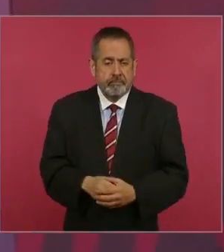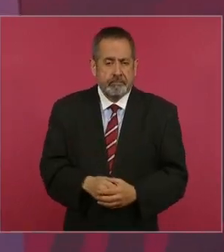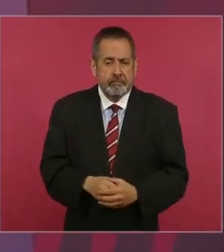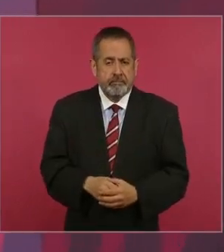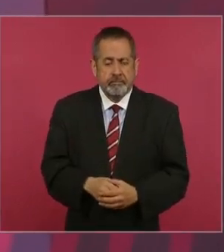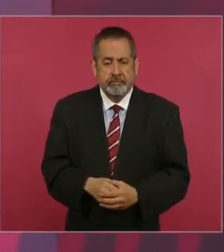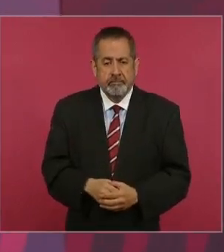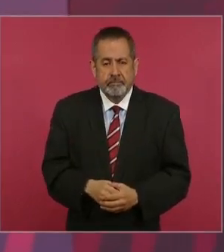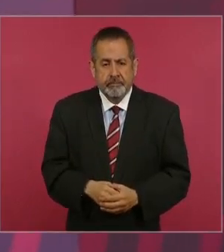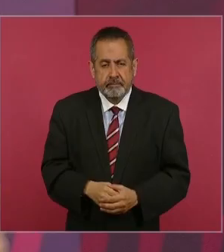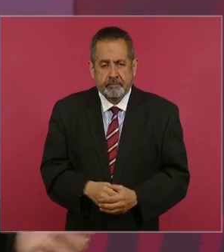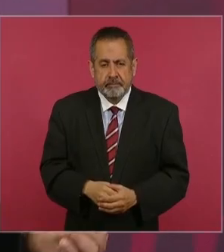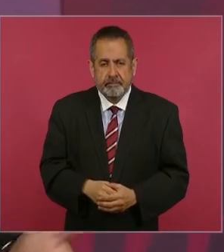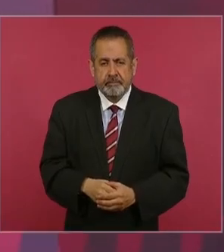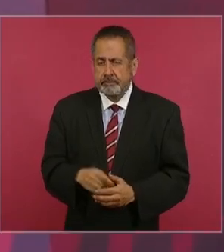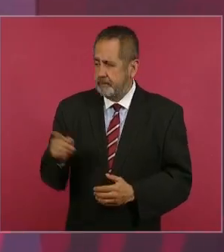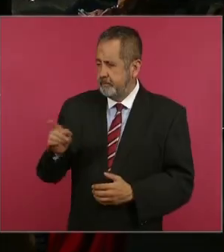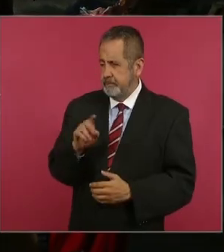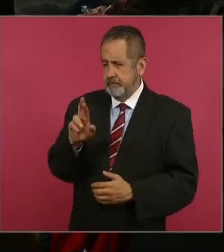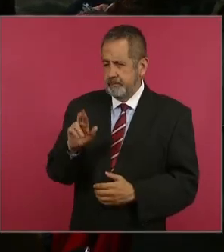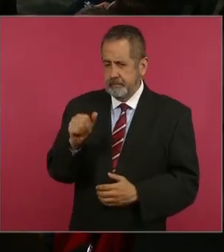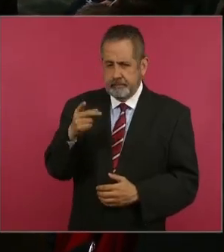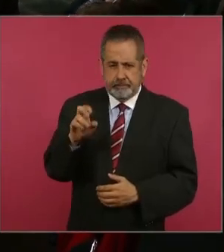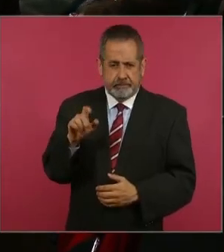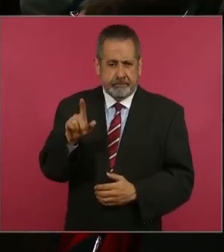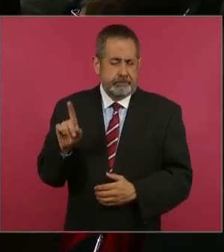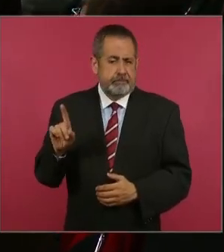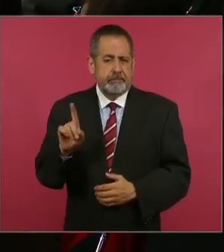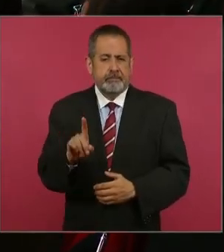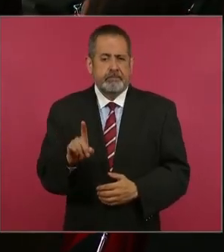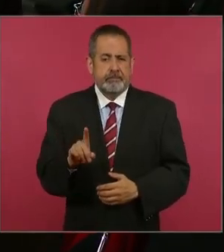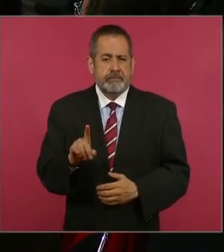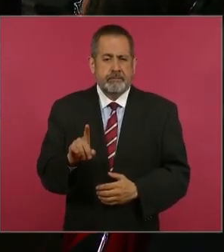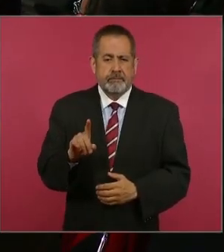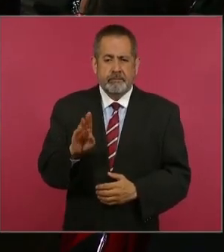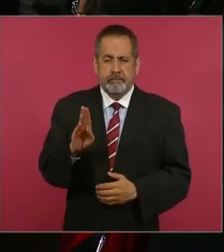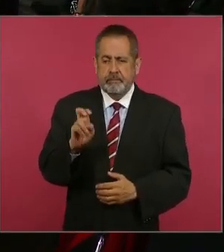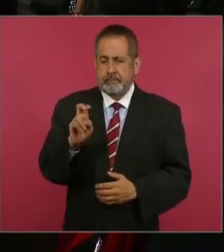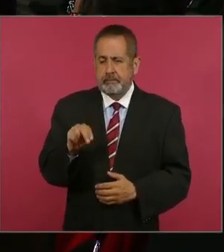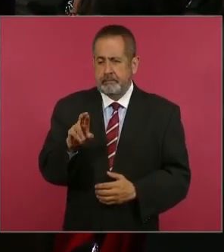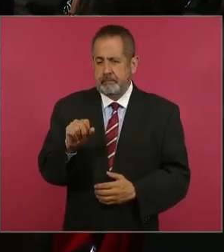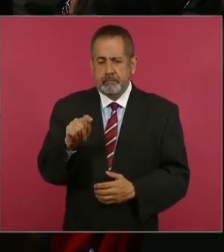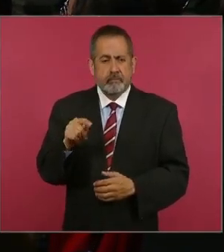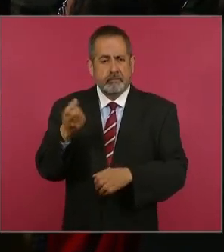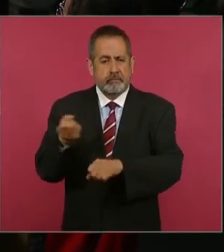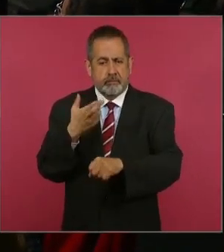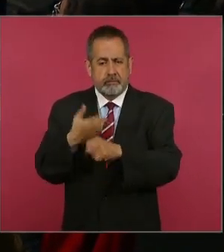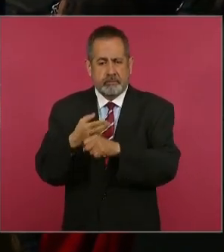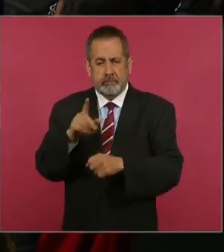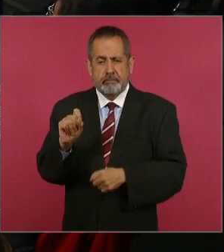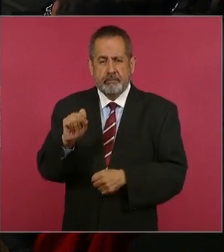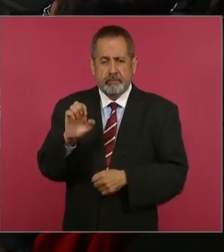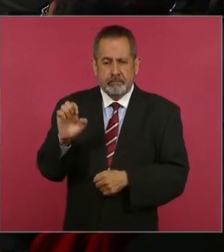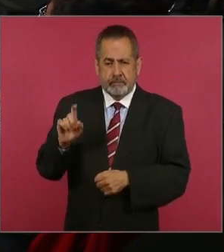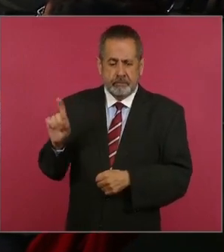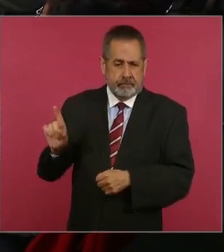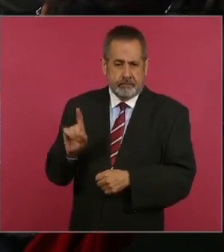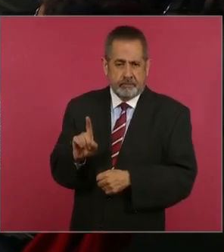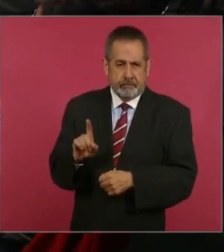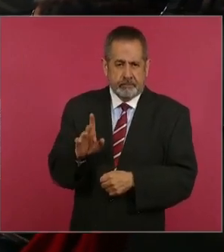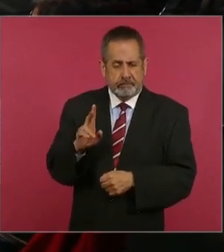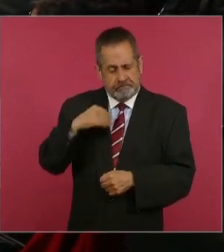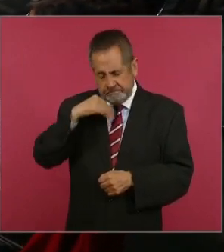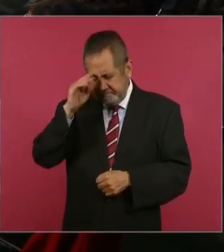vivienda Raquel eh buen rostro secretaria de economía que está aquí ya